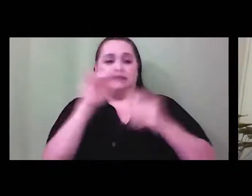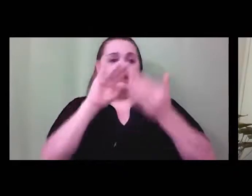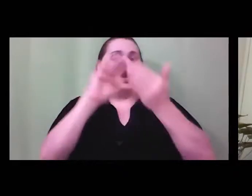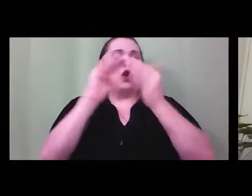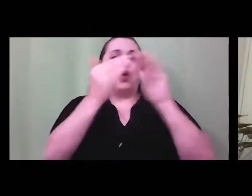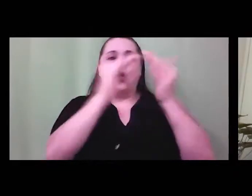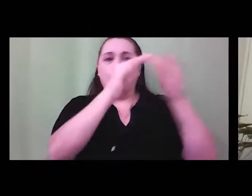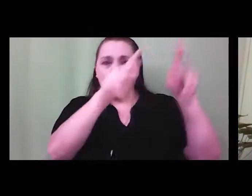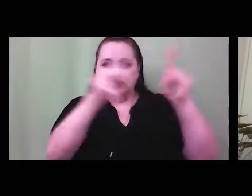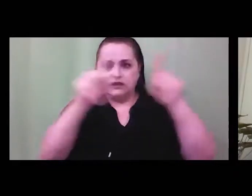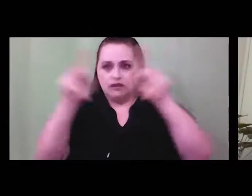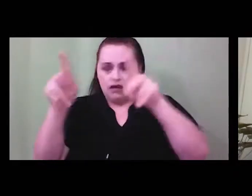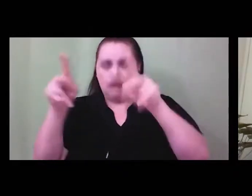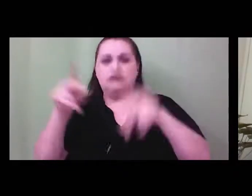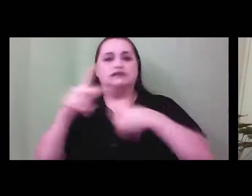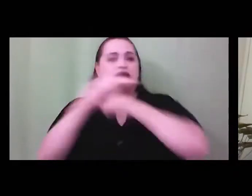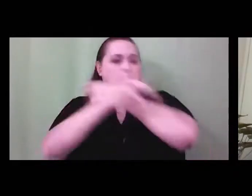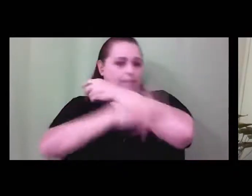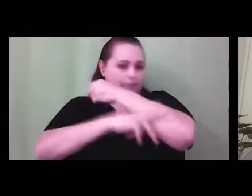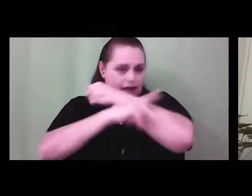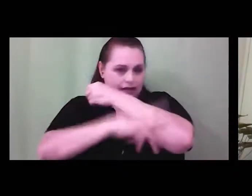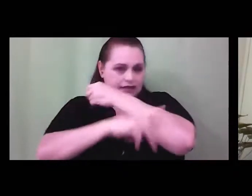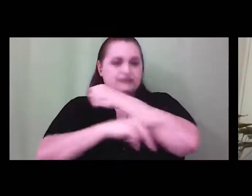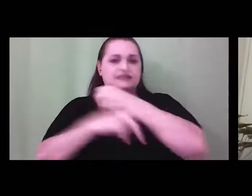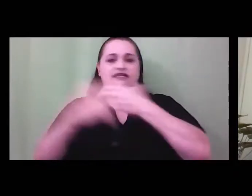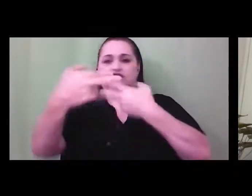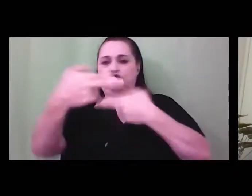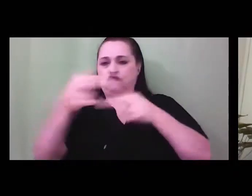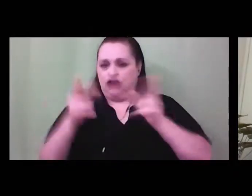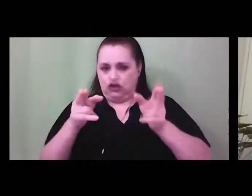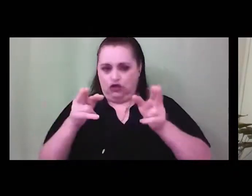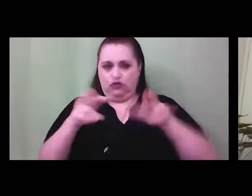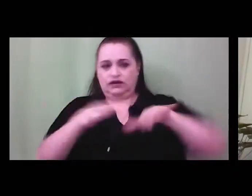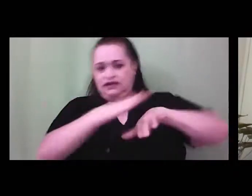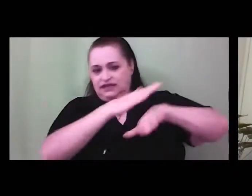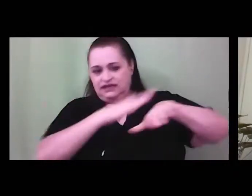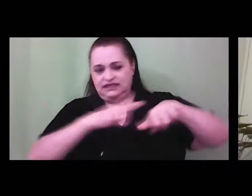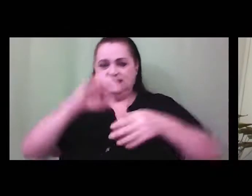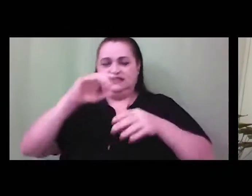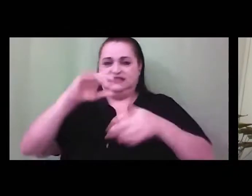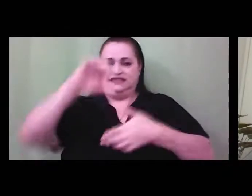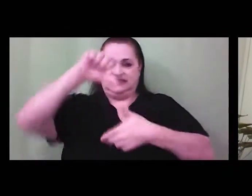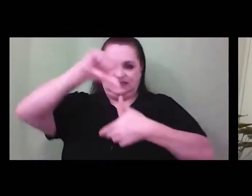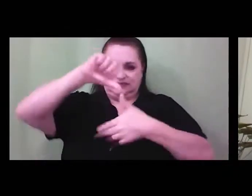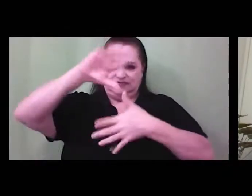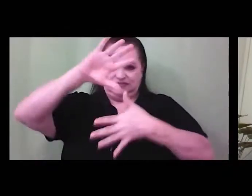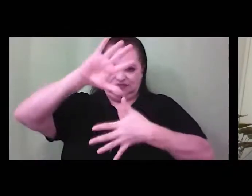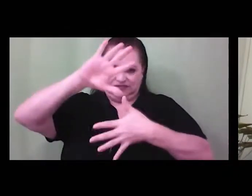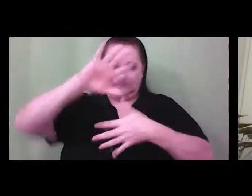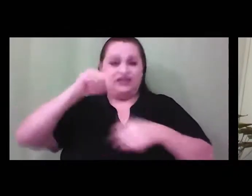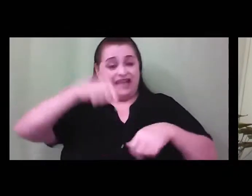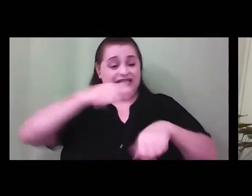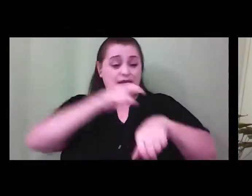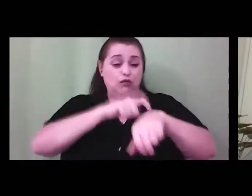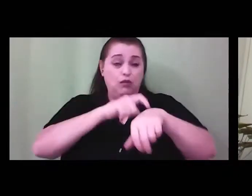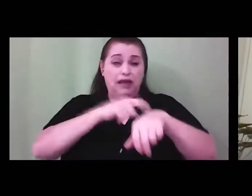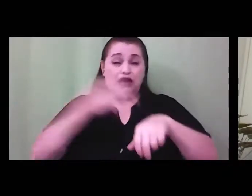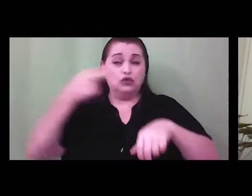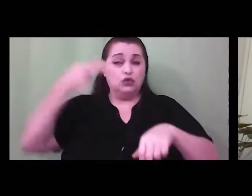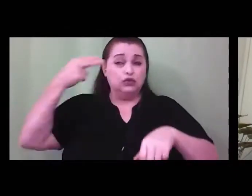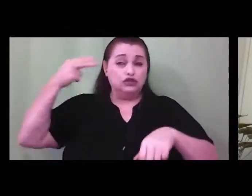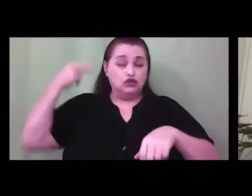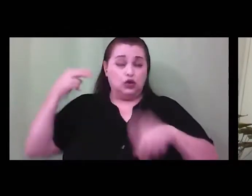comunidades, a los países, a las regiones. En este momento histórico es muy claro ver cómo